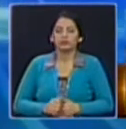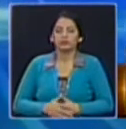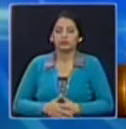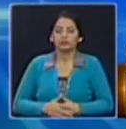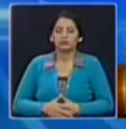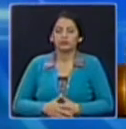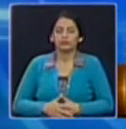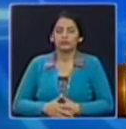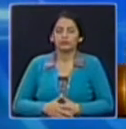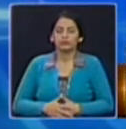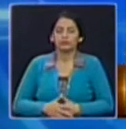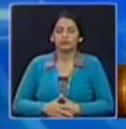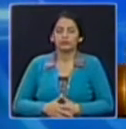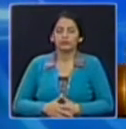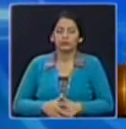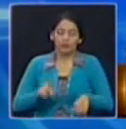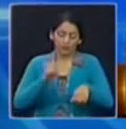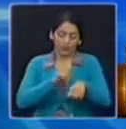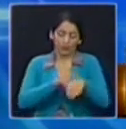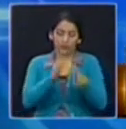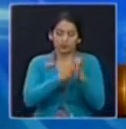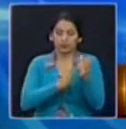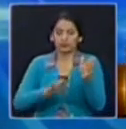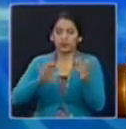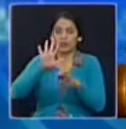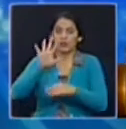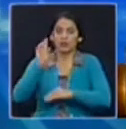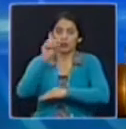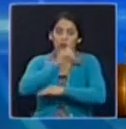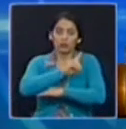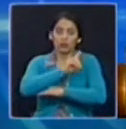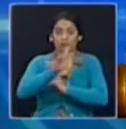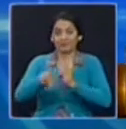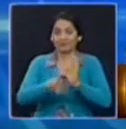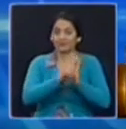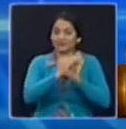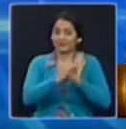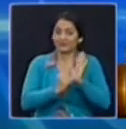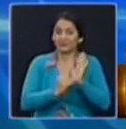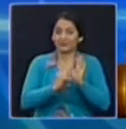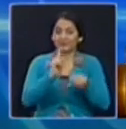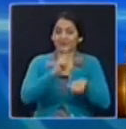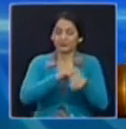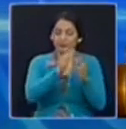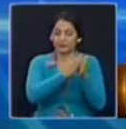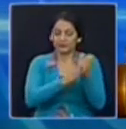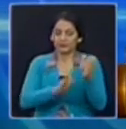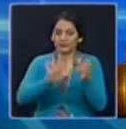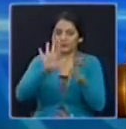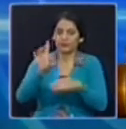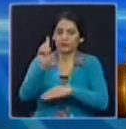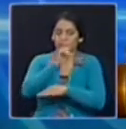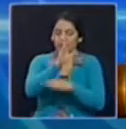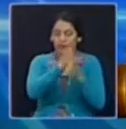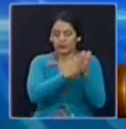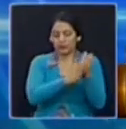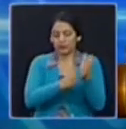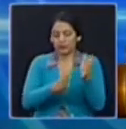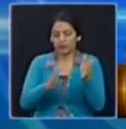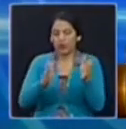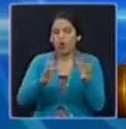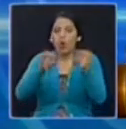Glass. Estos 5 días va a coincidir, así dice la ley también, plazo es, va a coincidir con el fin de